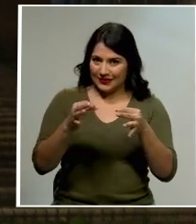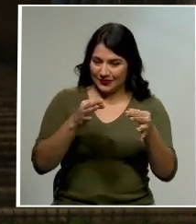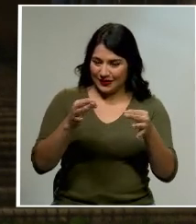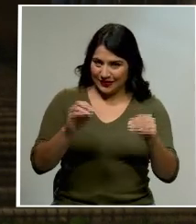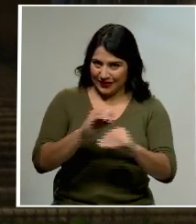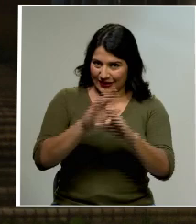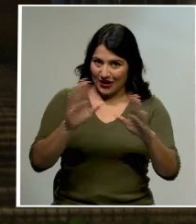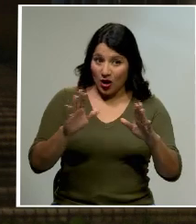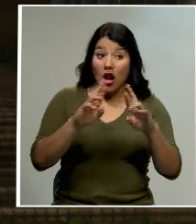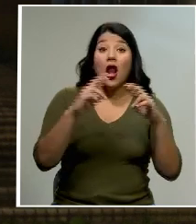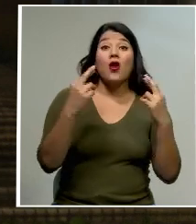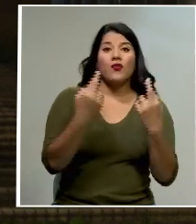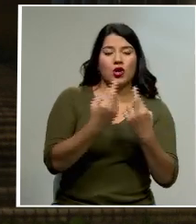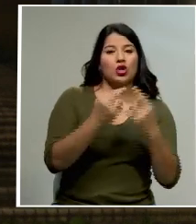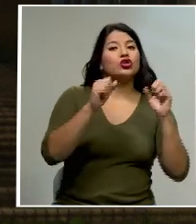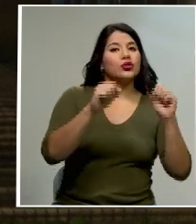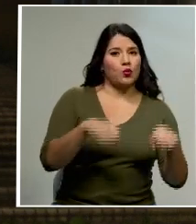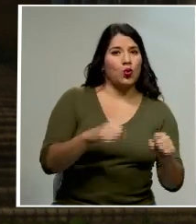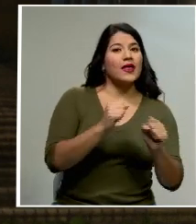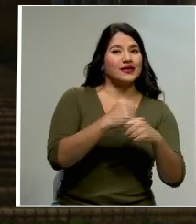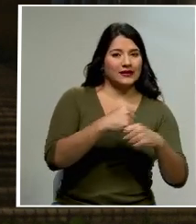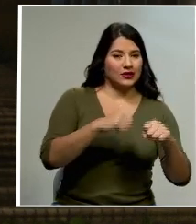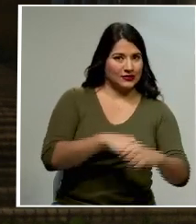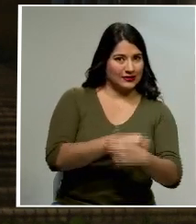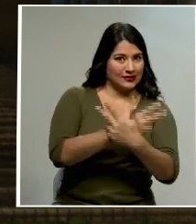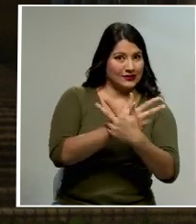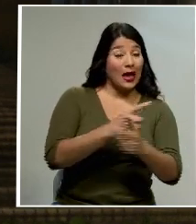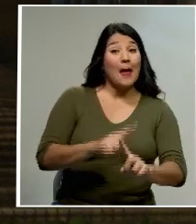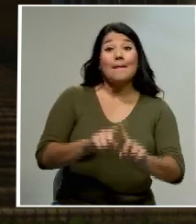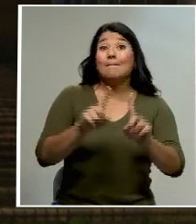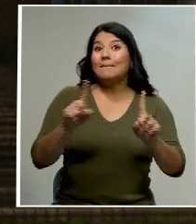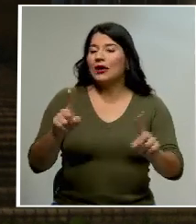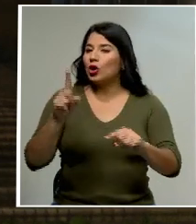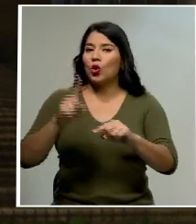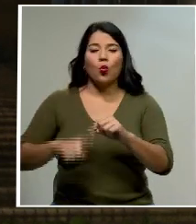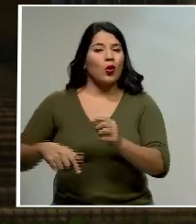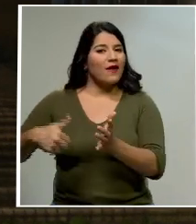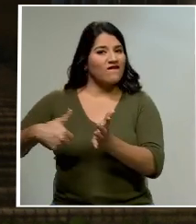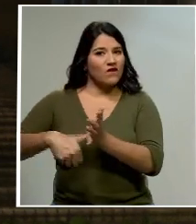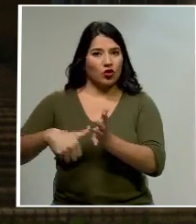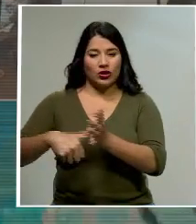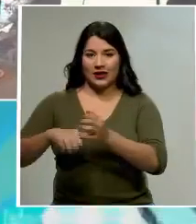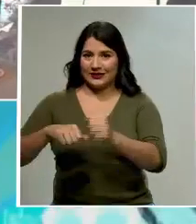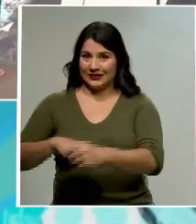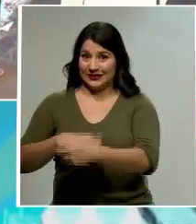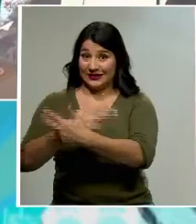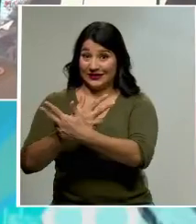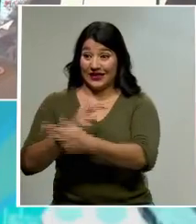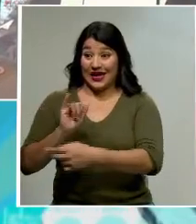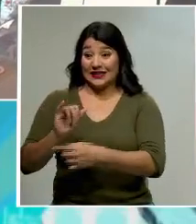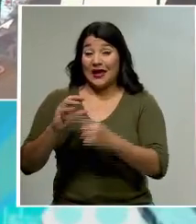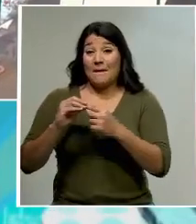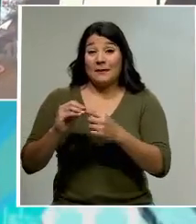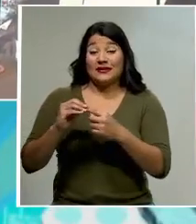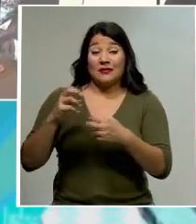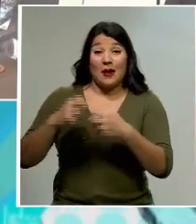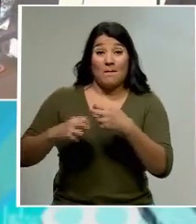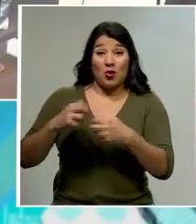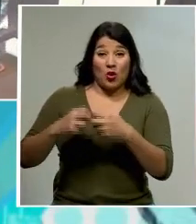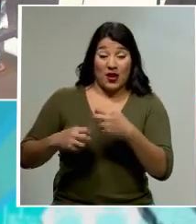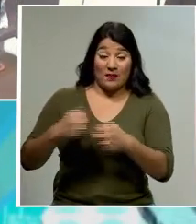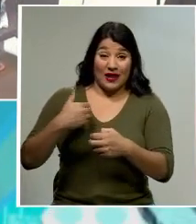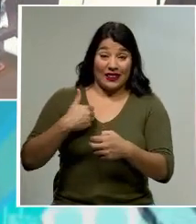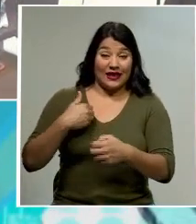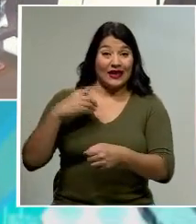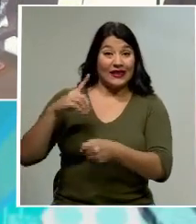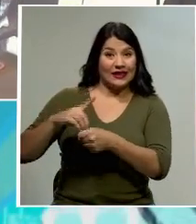realizarse, lo que no puede hacerse en sí es el tema de la votación, que sigue siendo la principal traba que presentan los diputados y